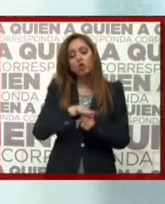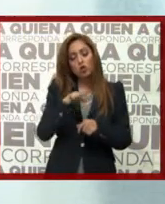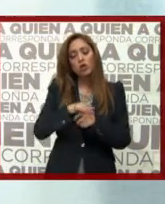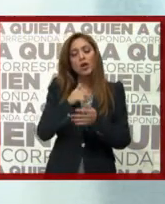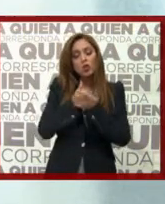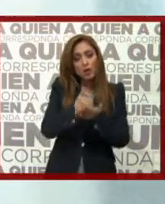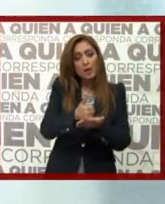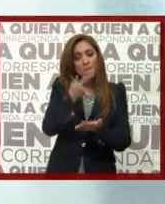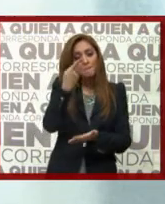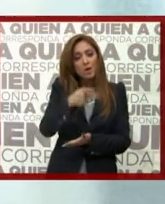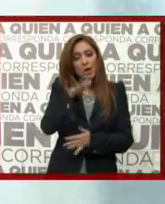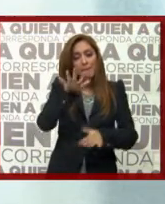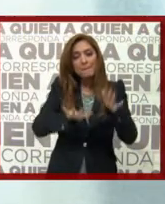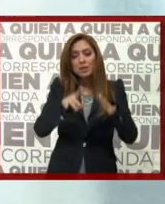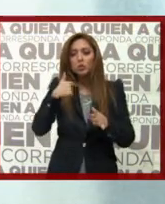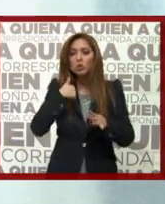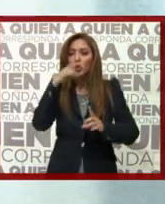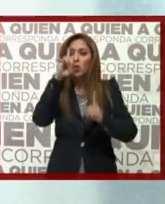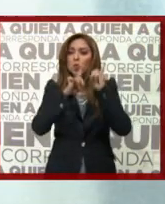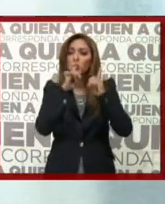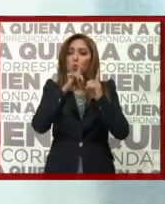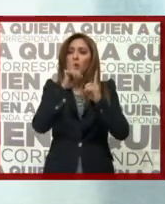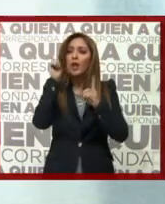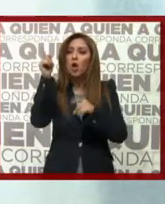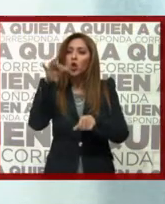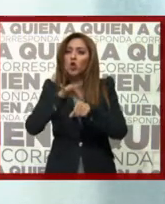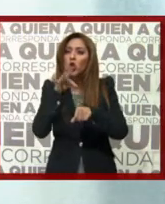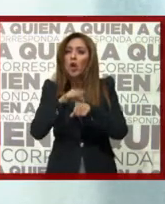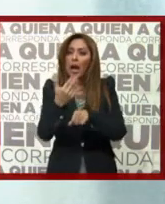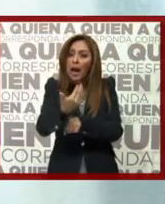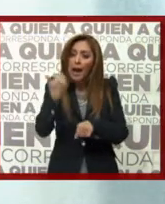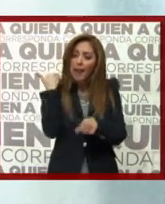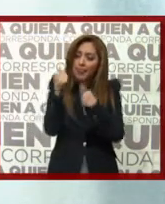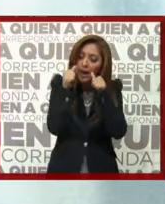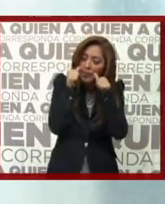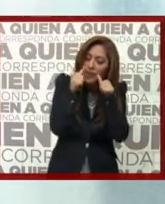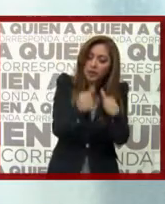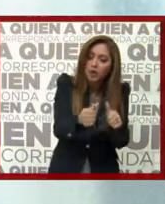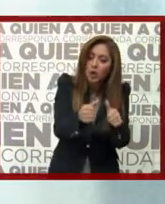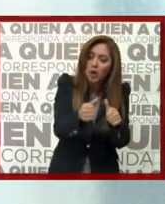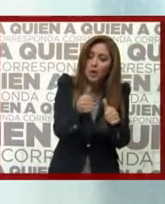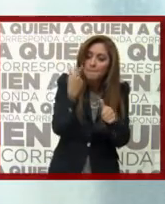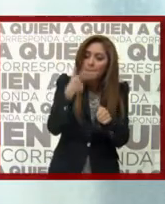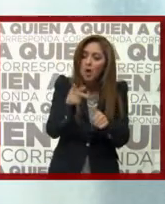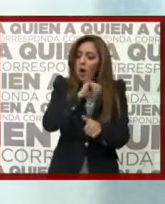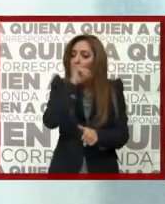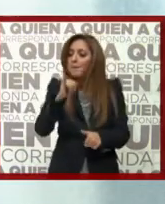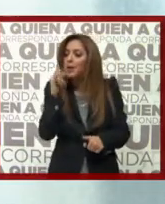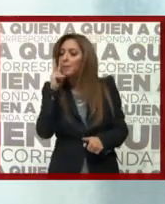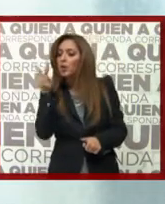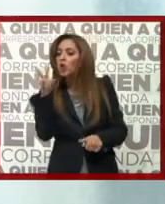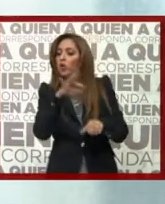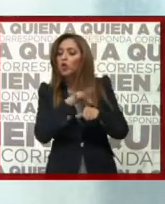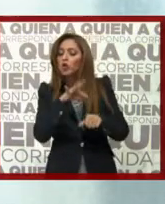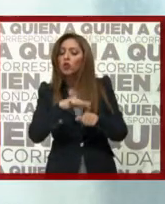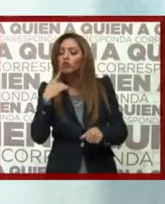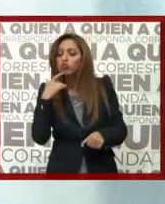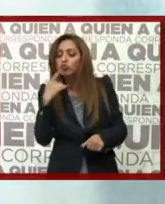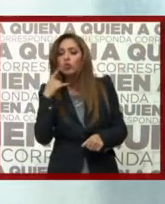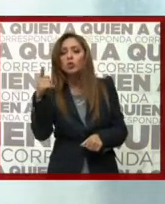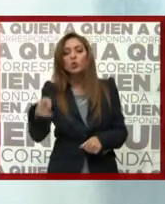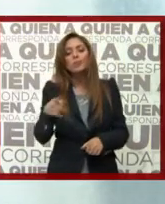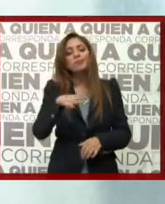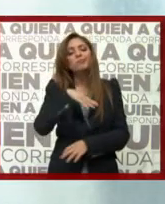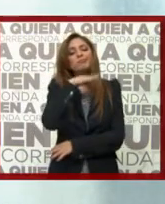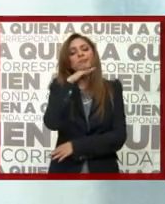Pero cuando surge esa duda de si habrán hecho lo imposible y uno no vio esa lucha a la que hacemos referencia, la vio en un